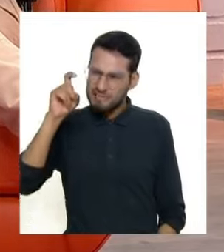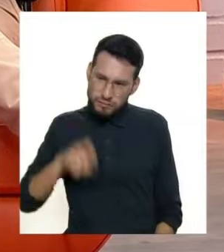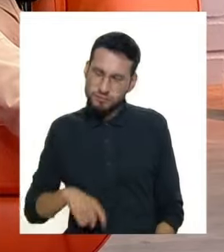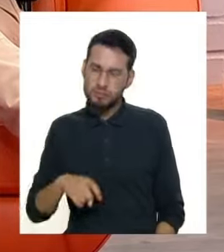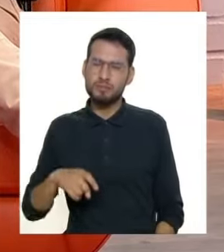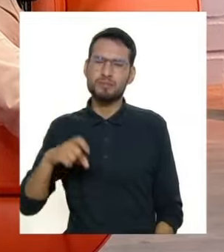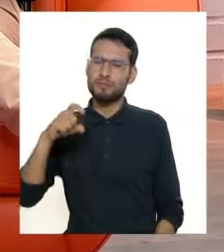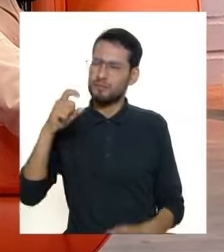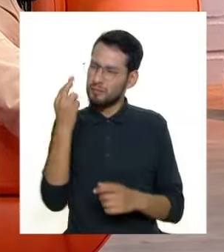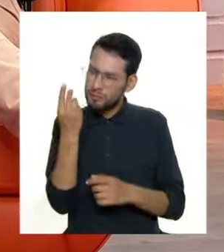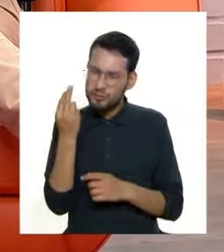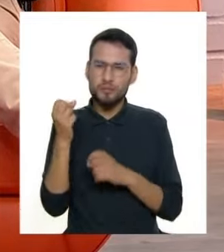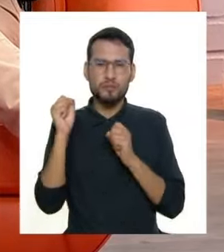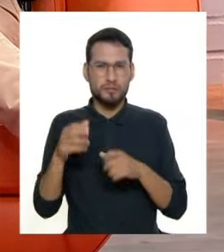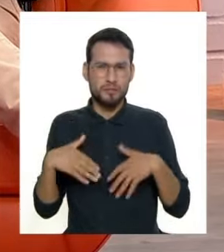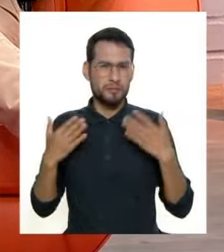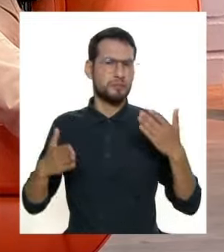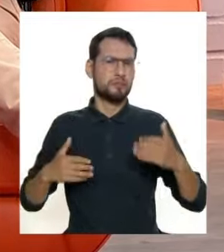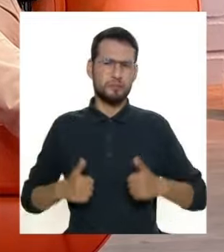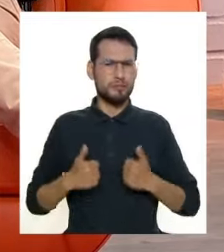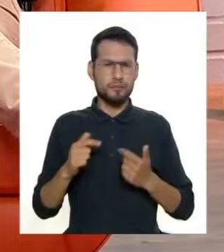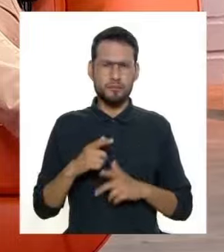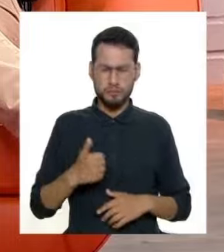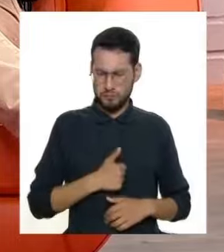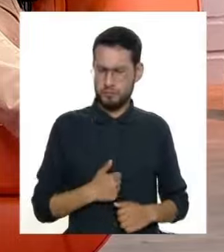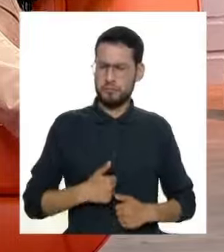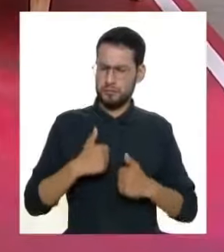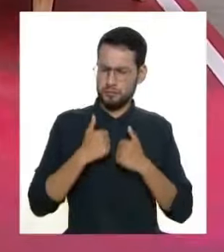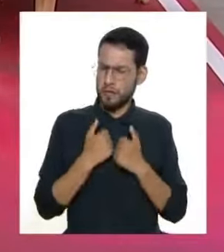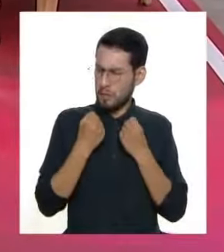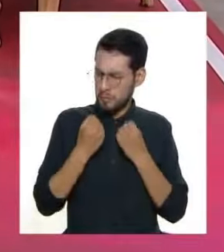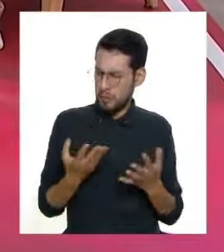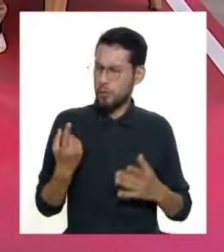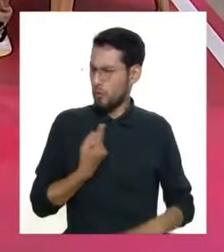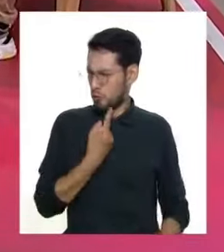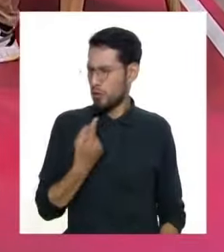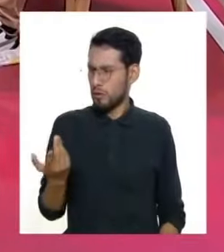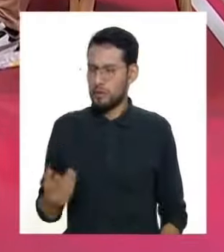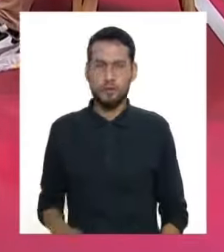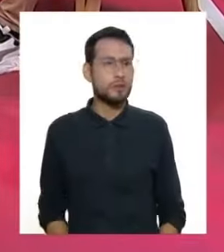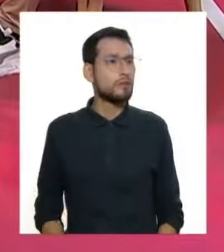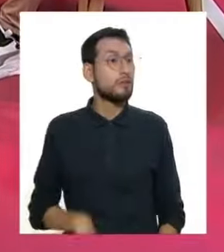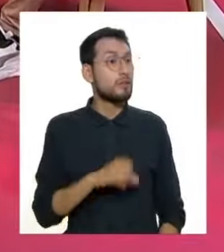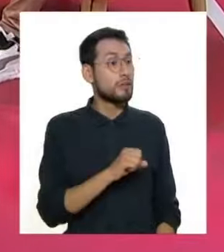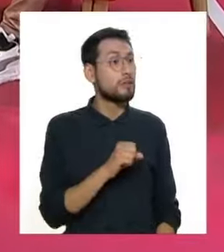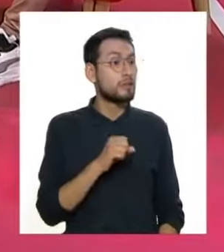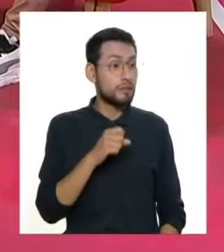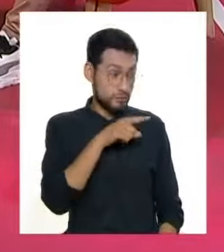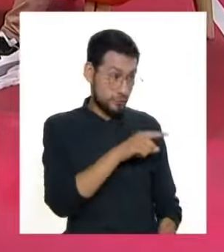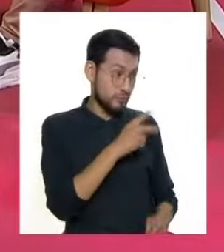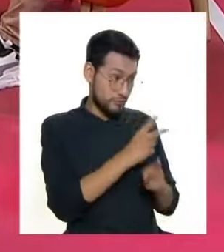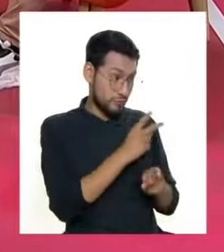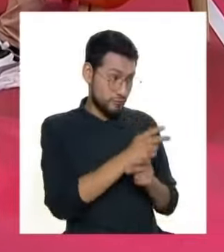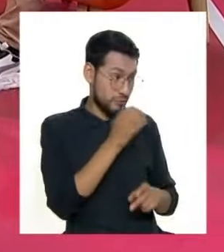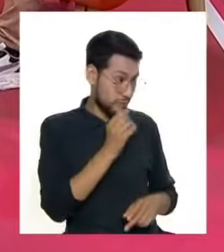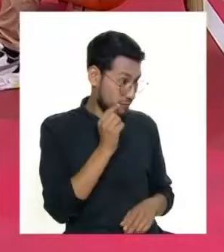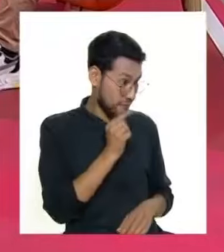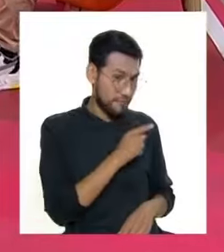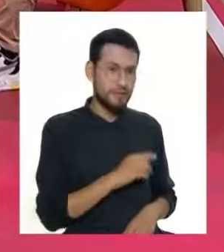necesita estar en pareja para vivir. Uno puede vivir muy bien solo. Christopher, uno puede hacer lo que desea. Te estás arriesgando,